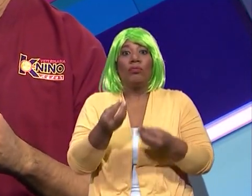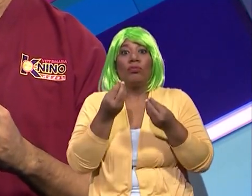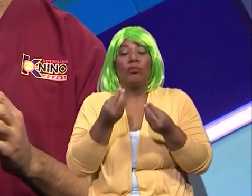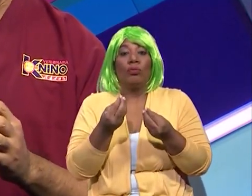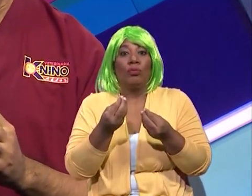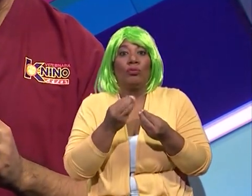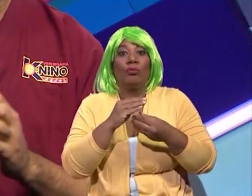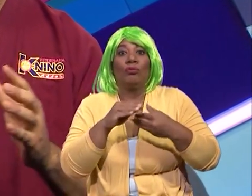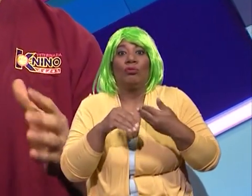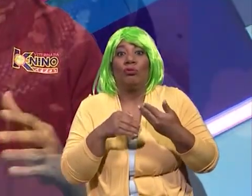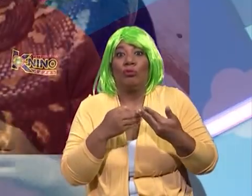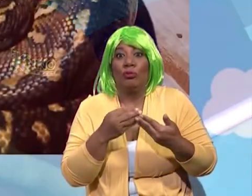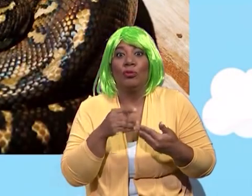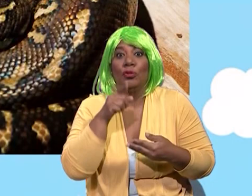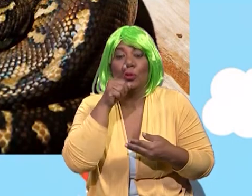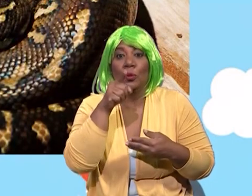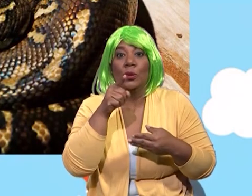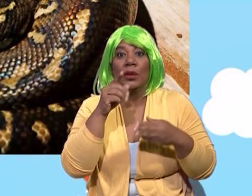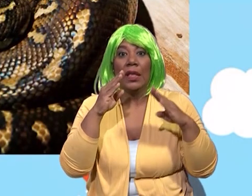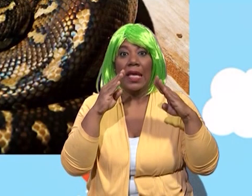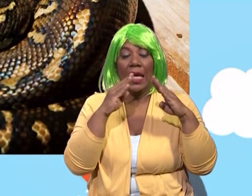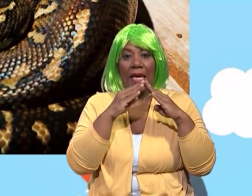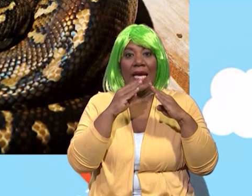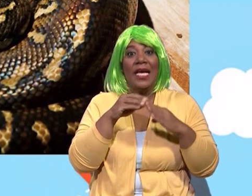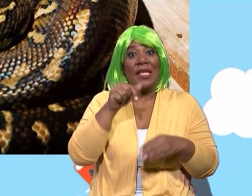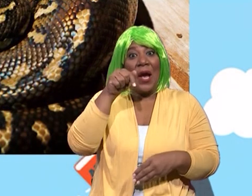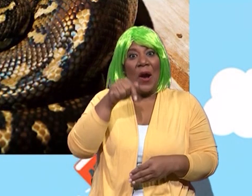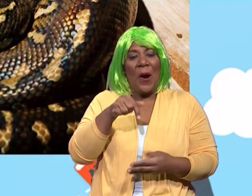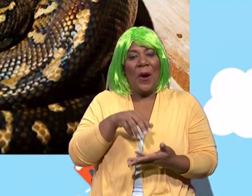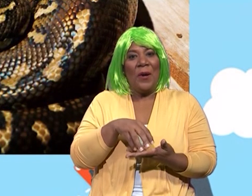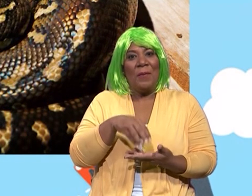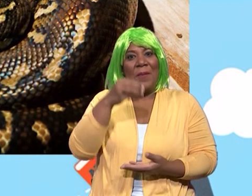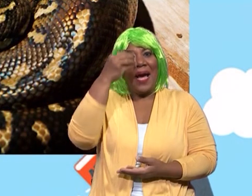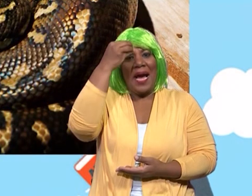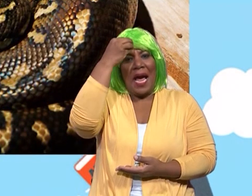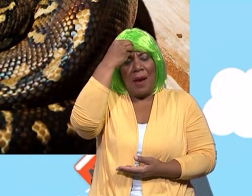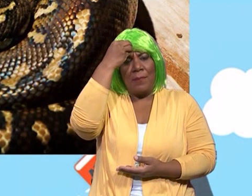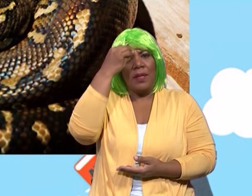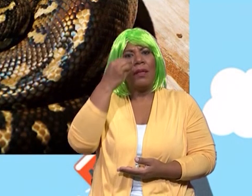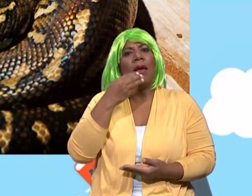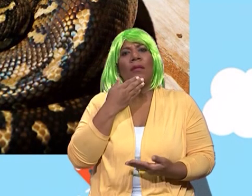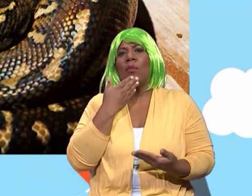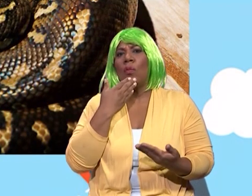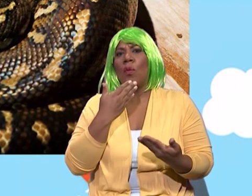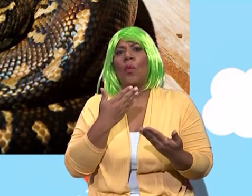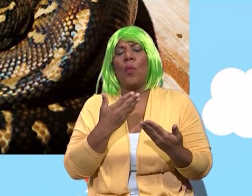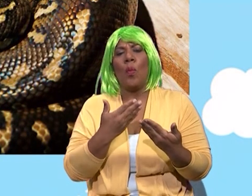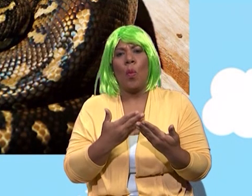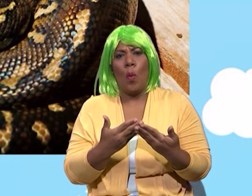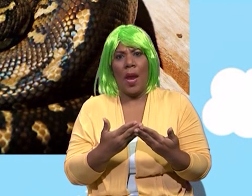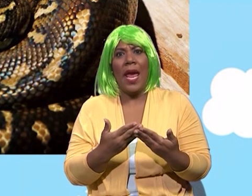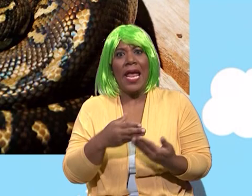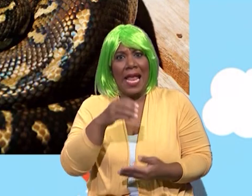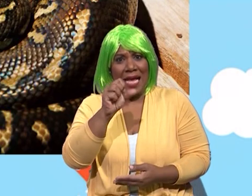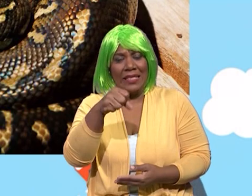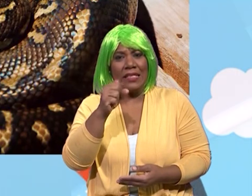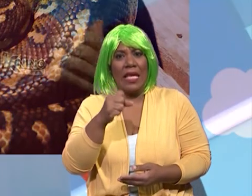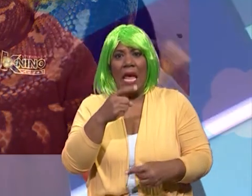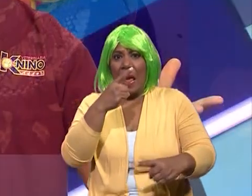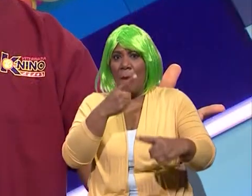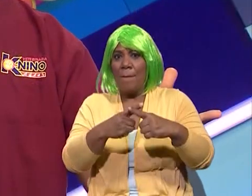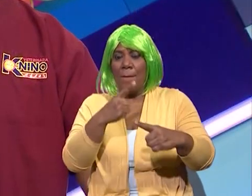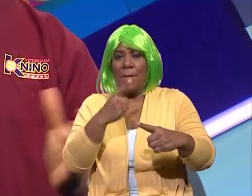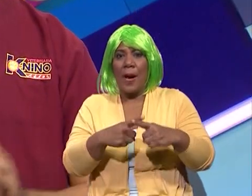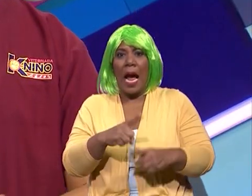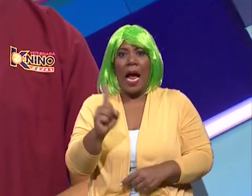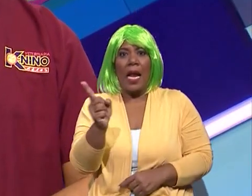casa van a ver cómo es el manejo, las bondades que tiene la serpiente, que no todas son malas. Y